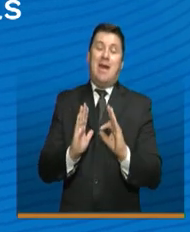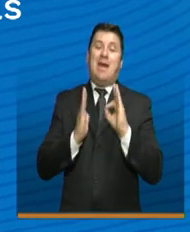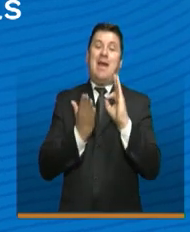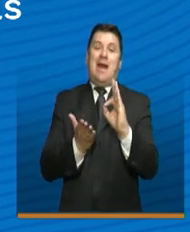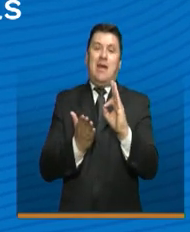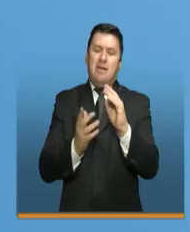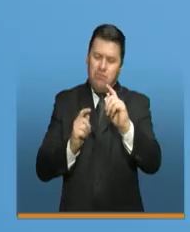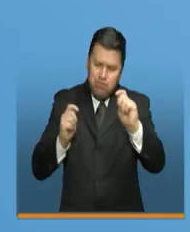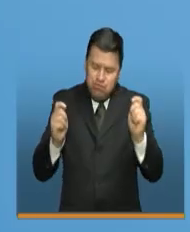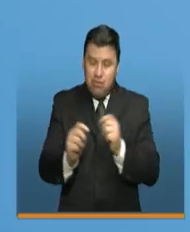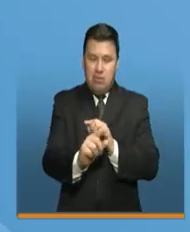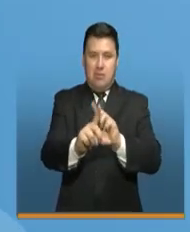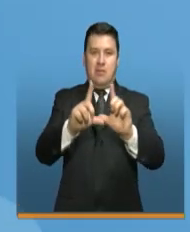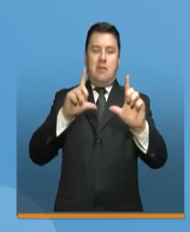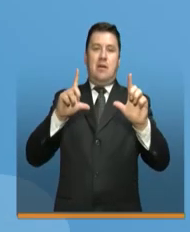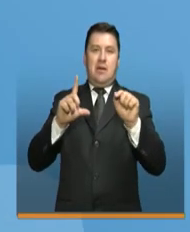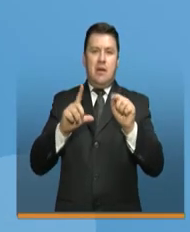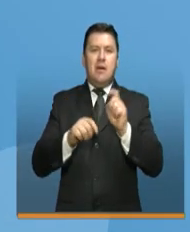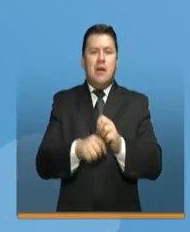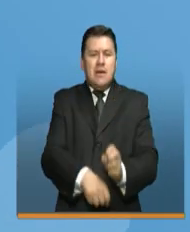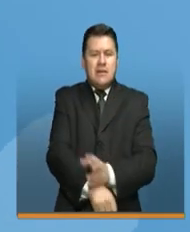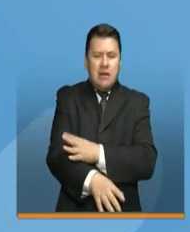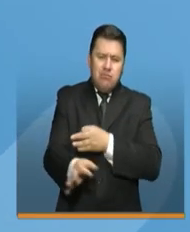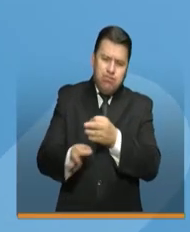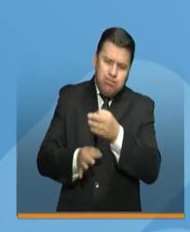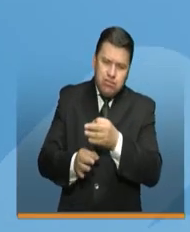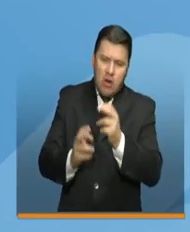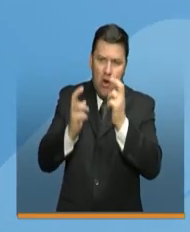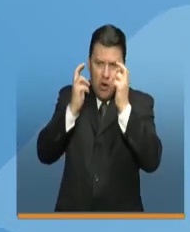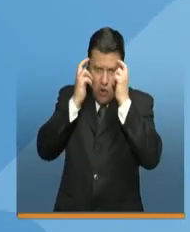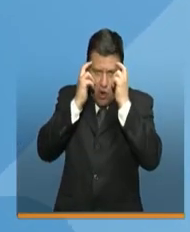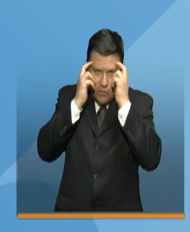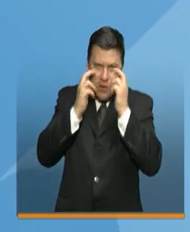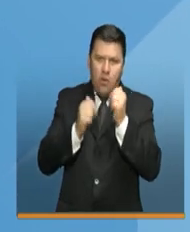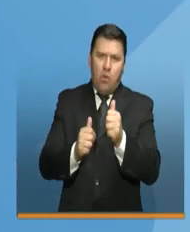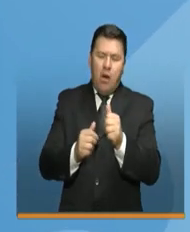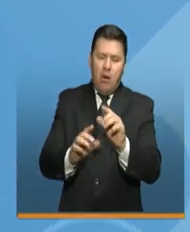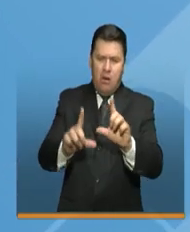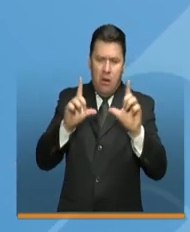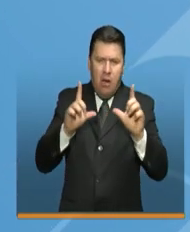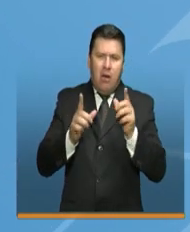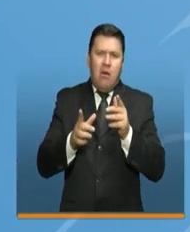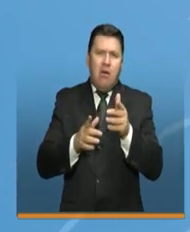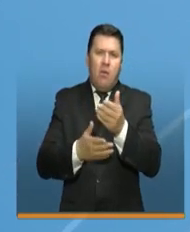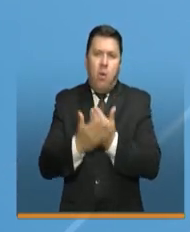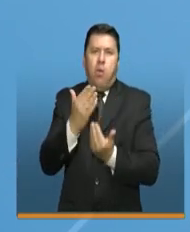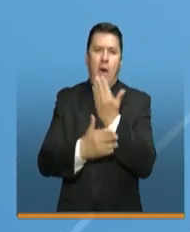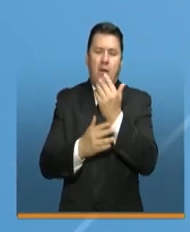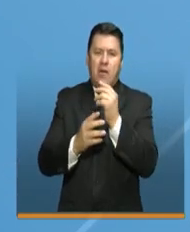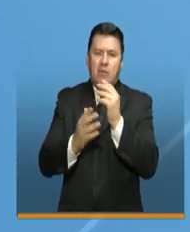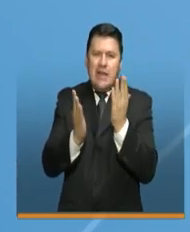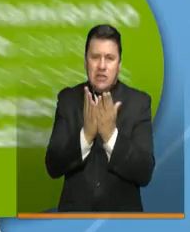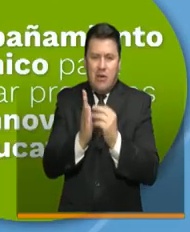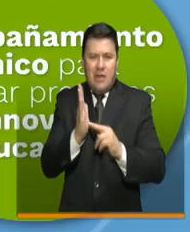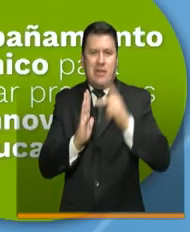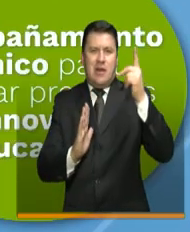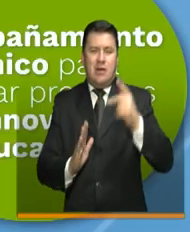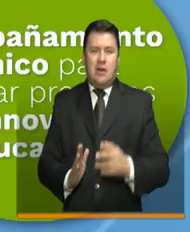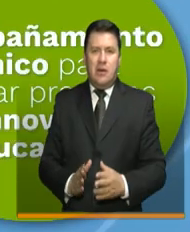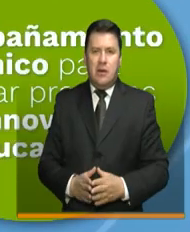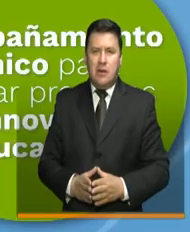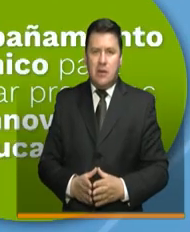y la transformación digital a través de sensibilización, generación de conocimiento, buenas prácticas, mentoría, coinnovación y acompañamiento técnico.